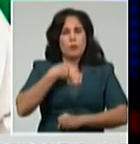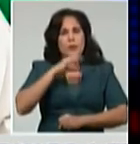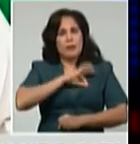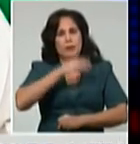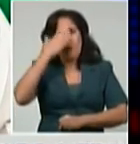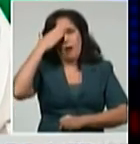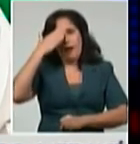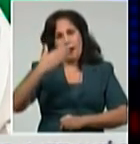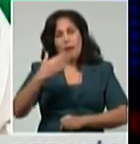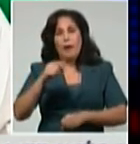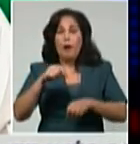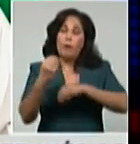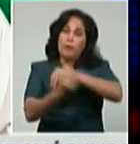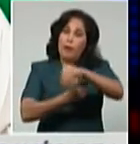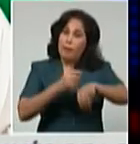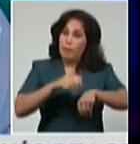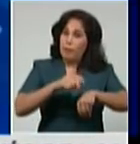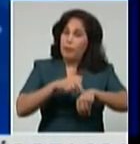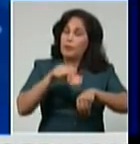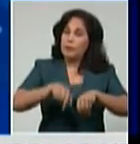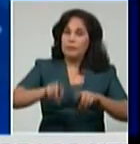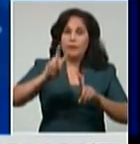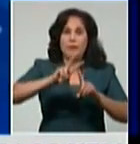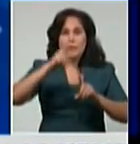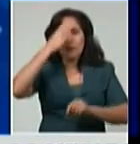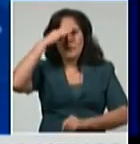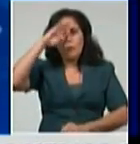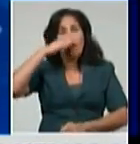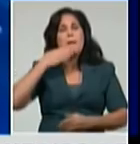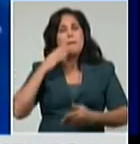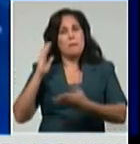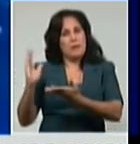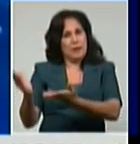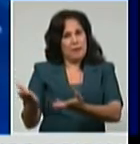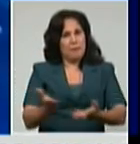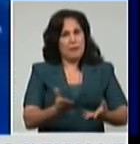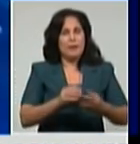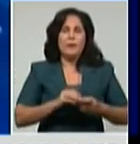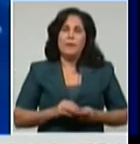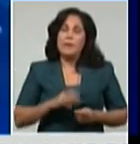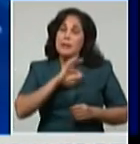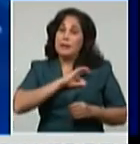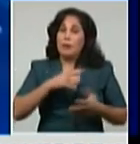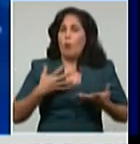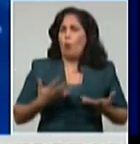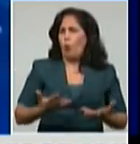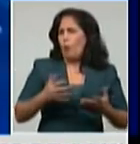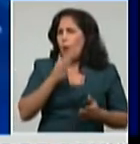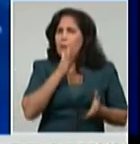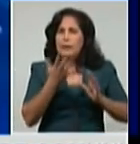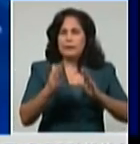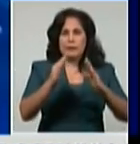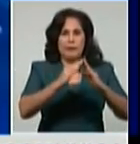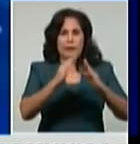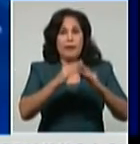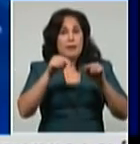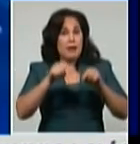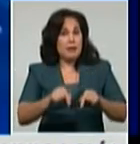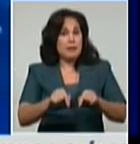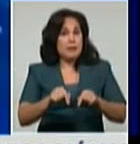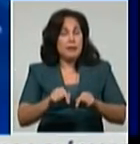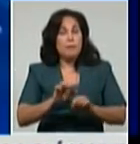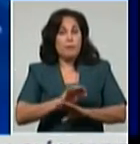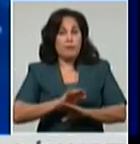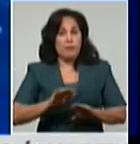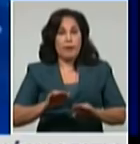los momentos. Ahora estamos aquí. Bueno, pues bienvenido una vez más. Gracias a todos. Siéntase como en casa y nosotros de esta manera estamos poniendo